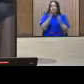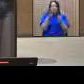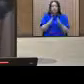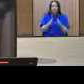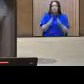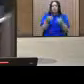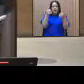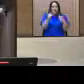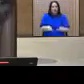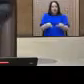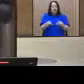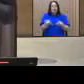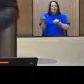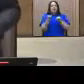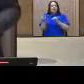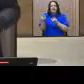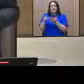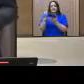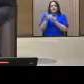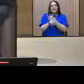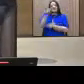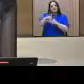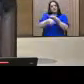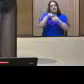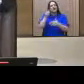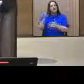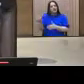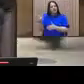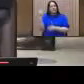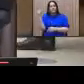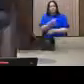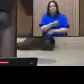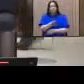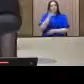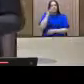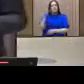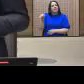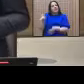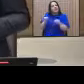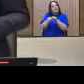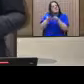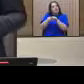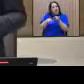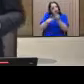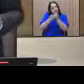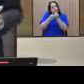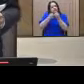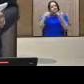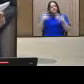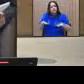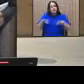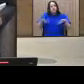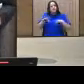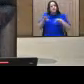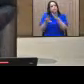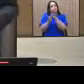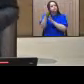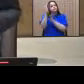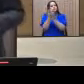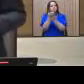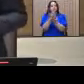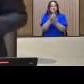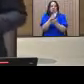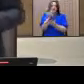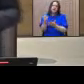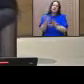sacarlo pronto, muy pronto, porque ese también es un motor que genera reactivación económica y que le